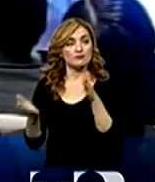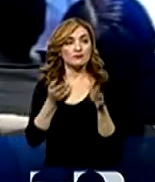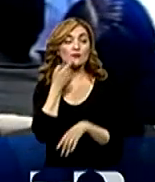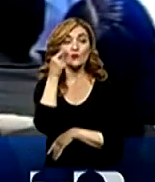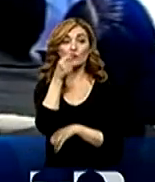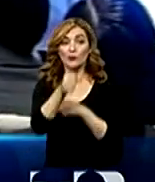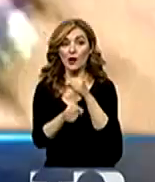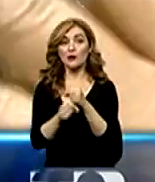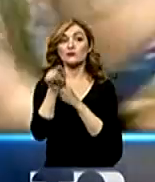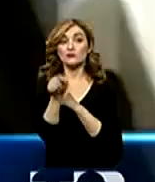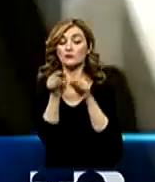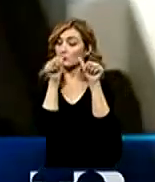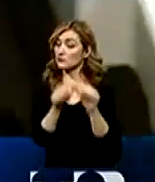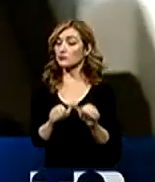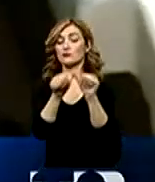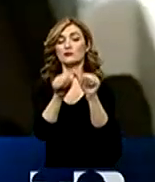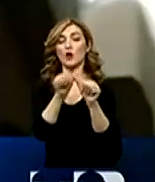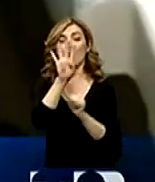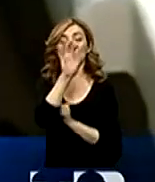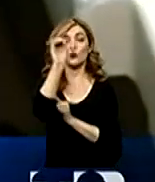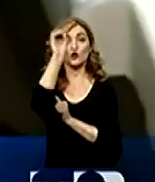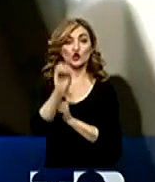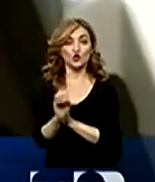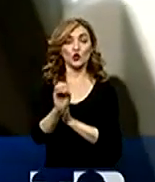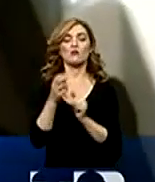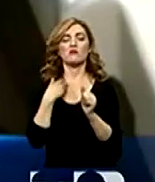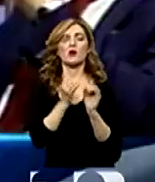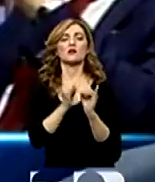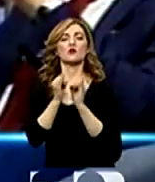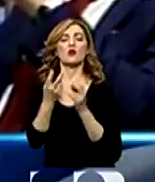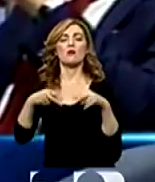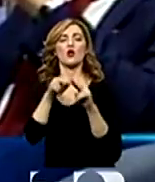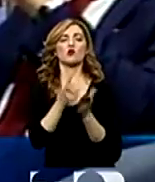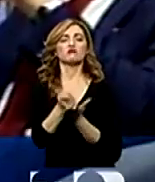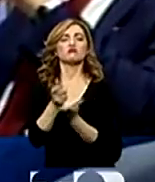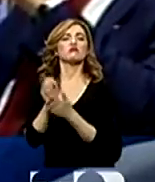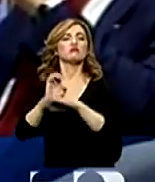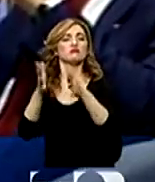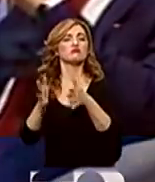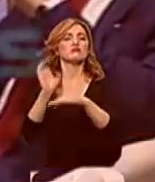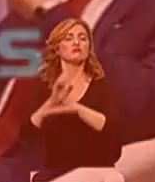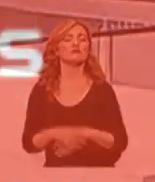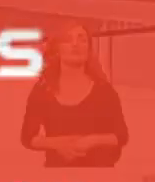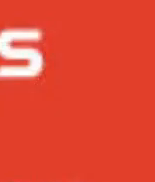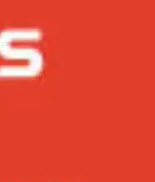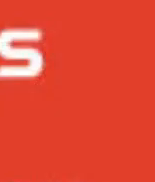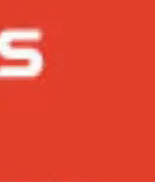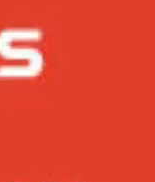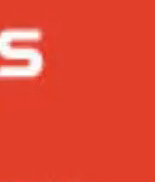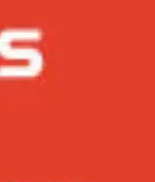que este año se mantendrá en 4% el Producto Interno Bruto. Joana Ramos, 24 horas.